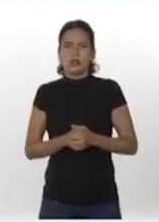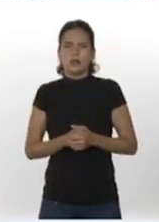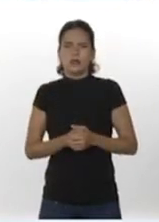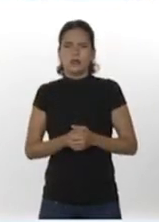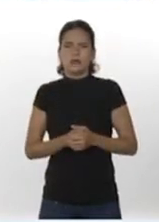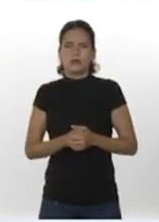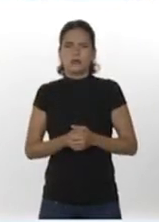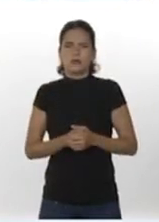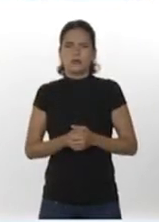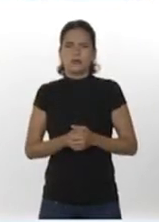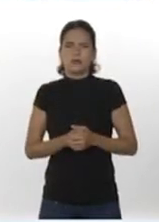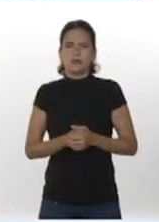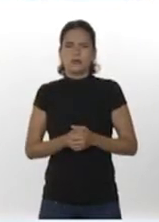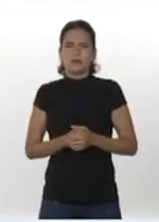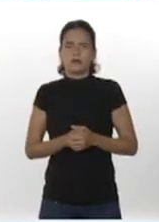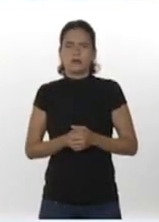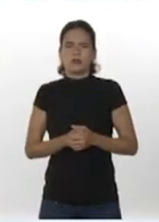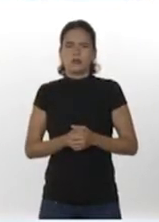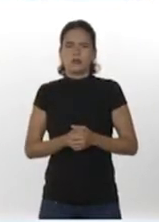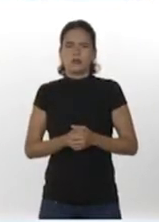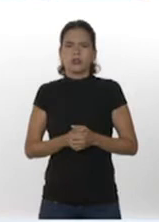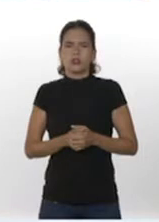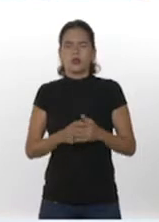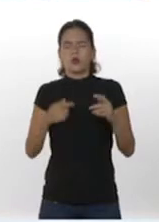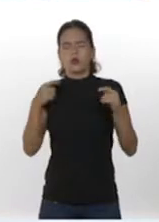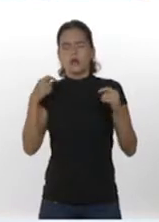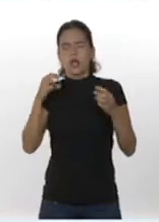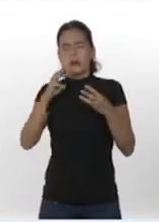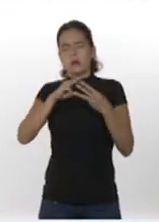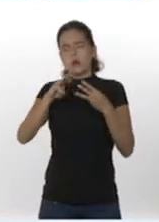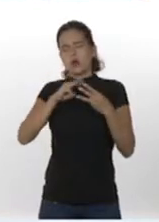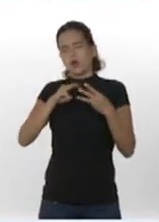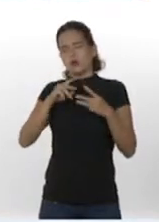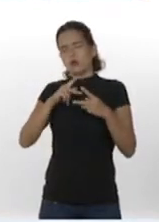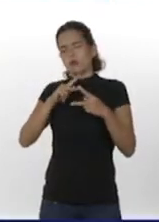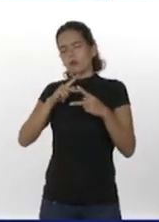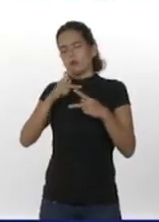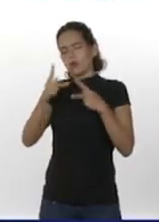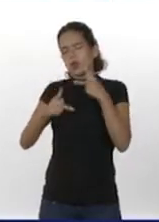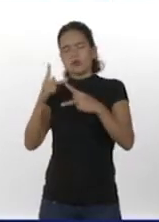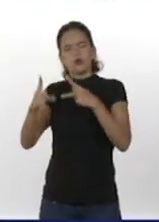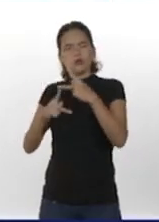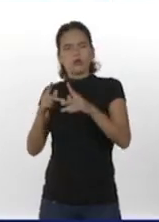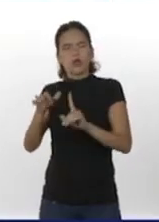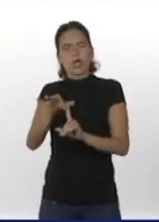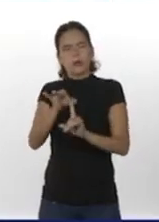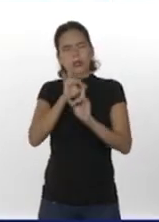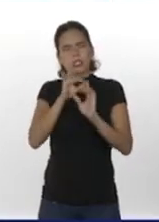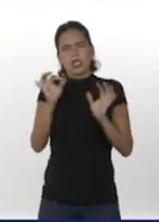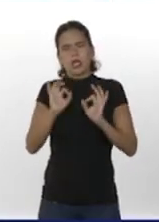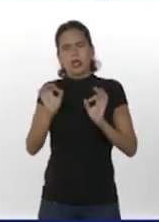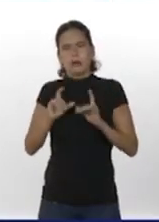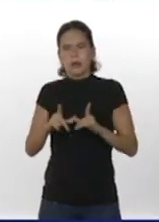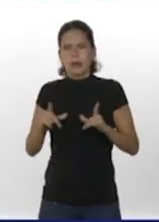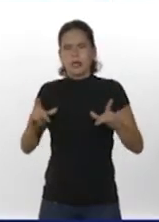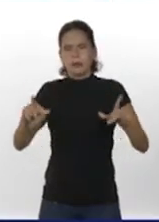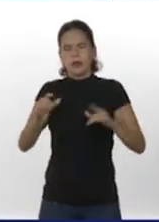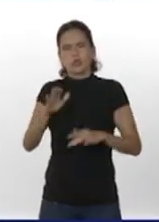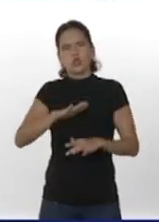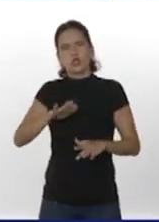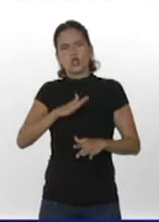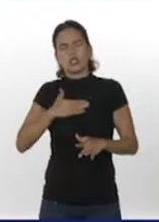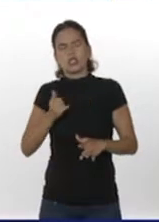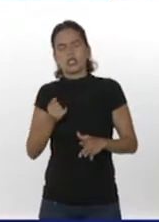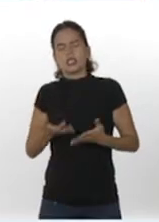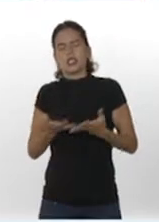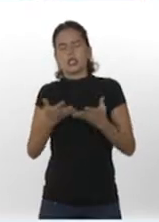es un prototipo o digamos una producción especial para solamente